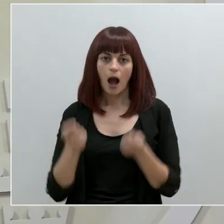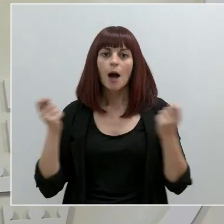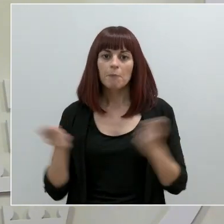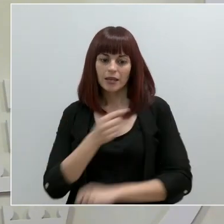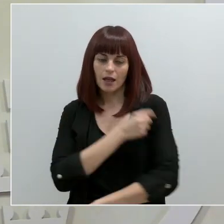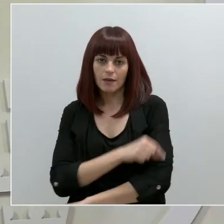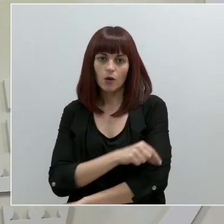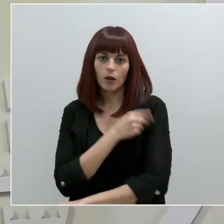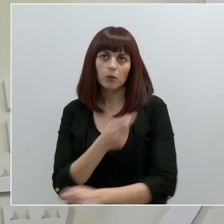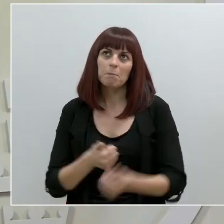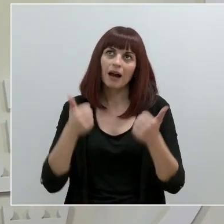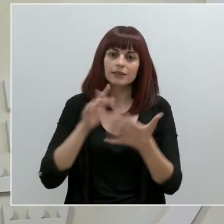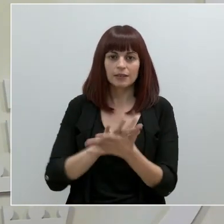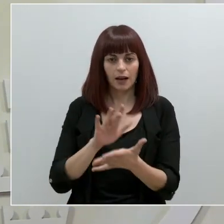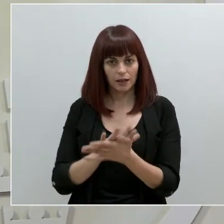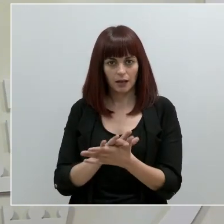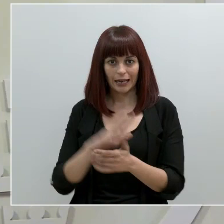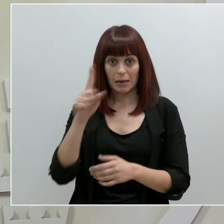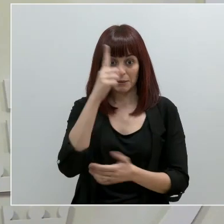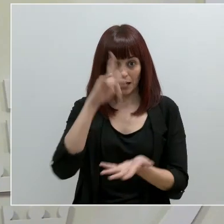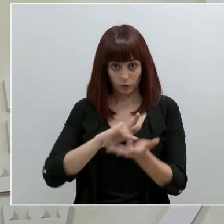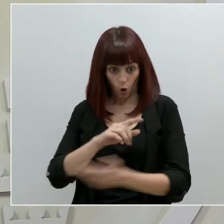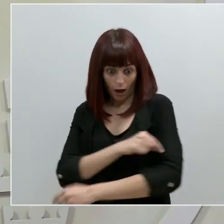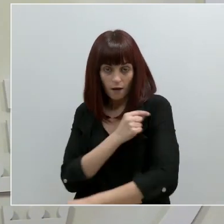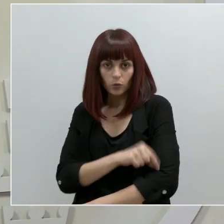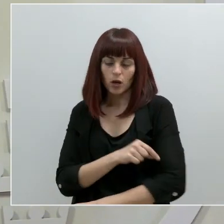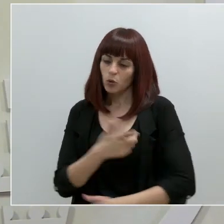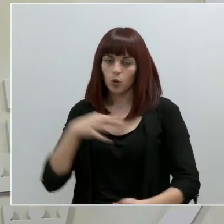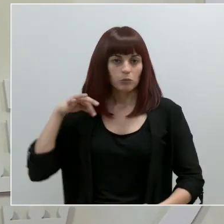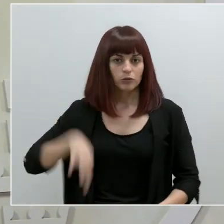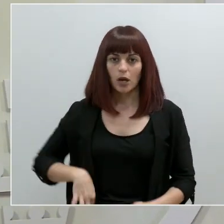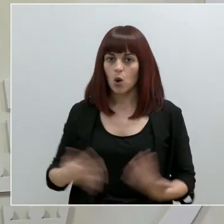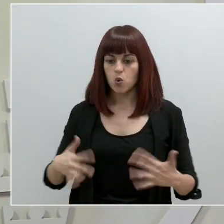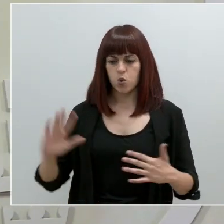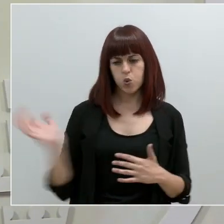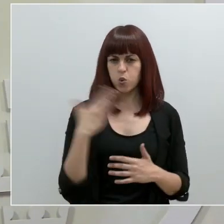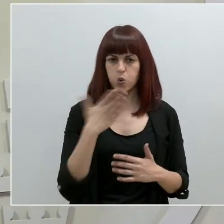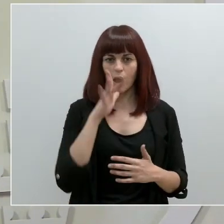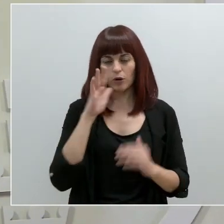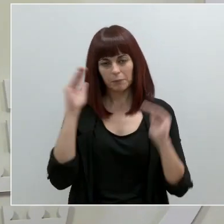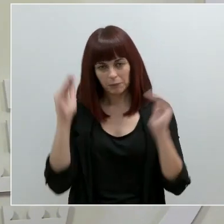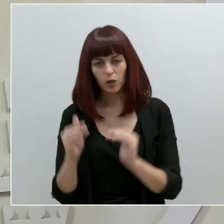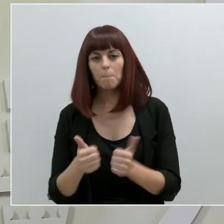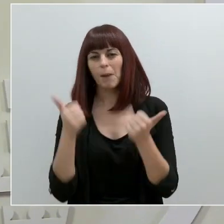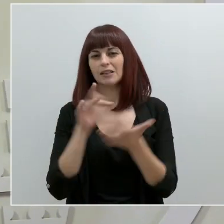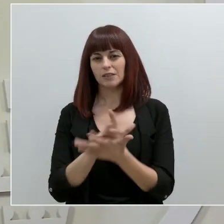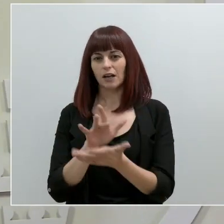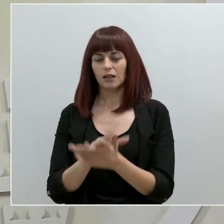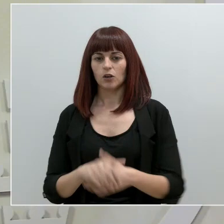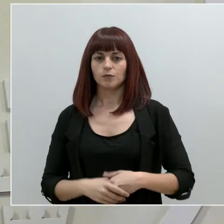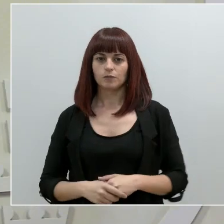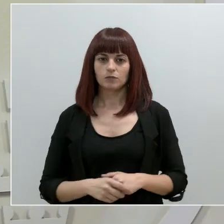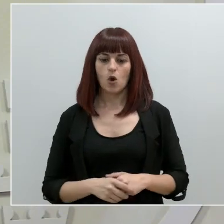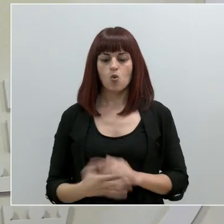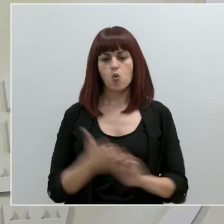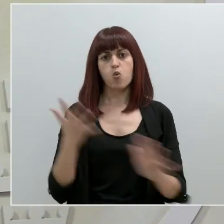un poquito más tranquila que la que fue la primera dosis y donde los profesionales puedan trabajar a un ritmo normal y no a un ritmo